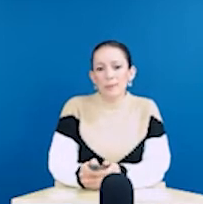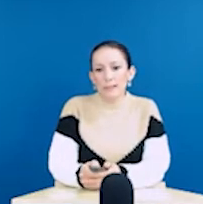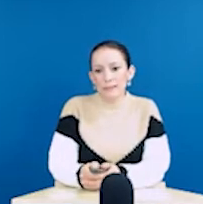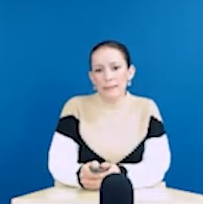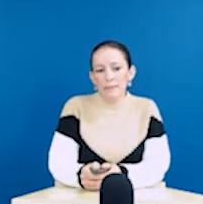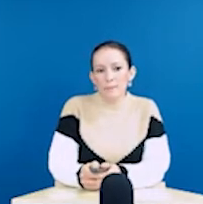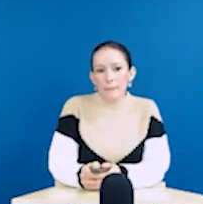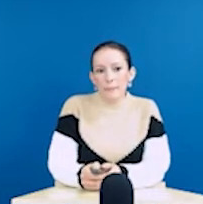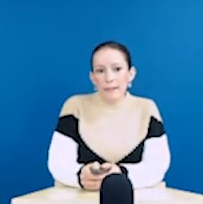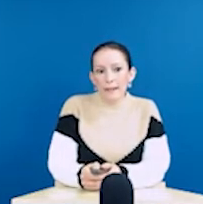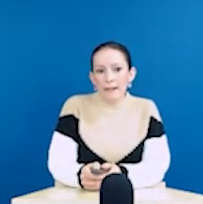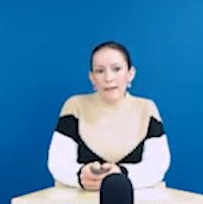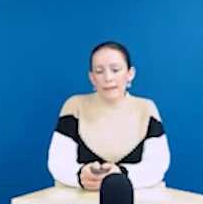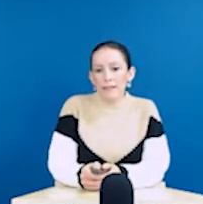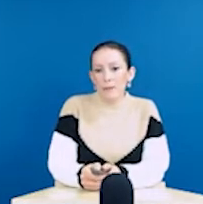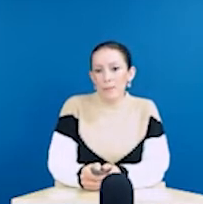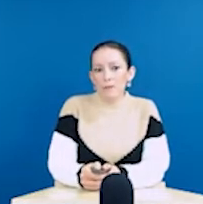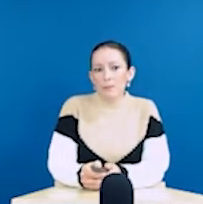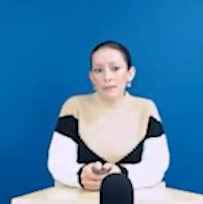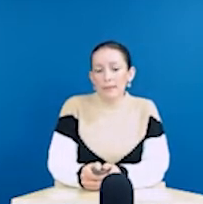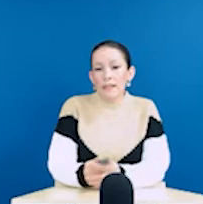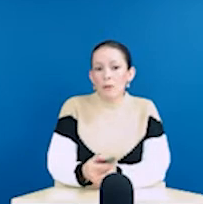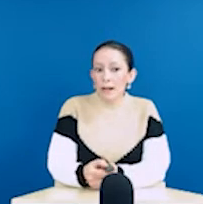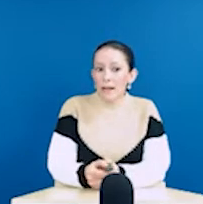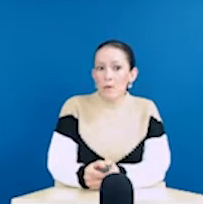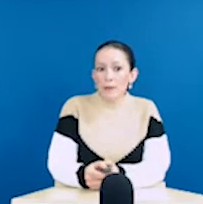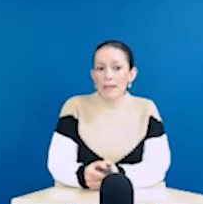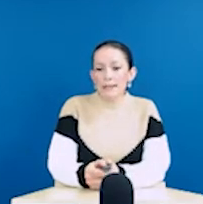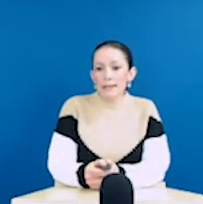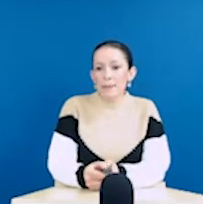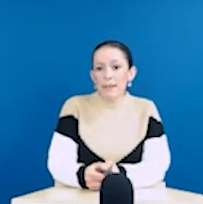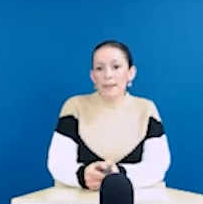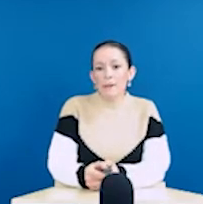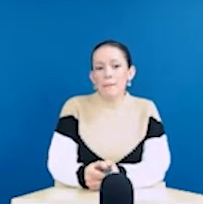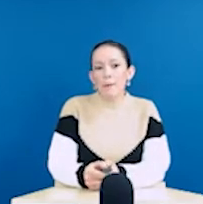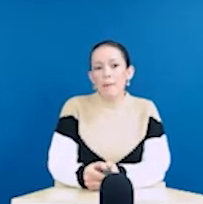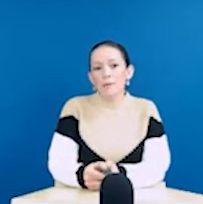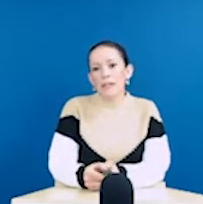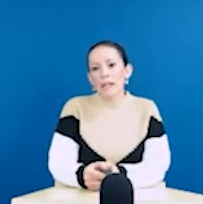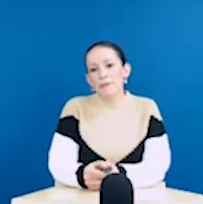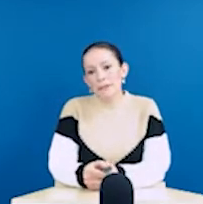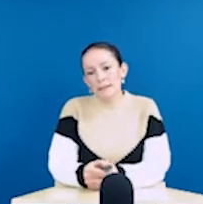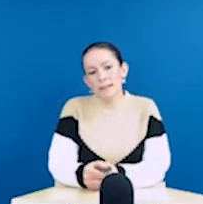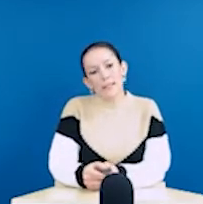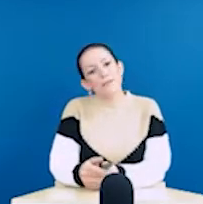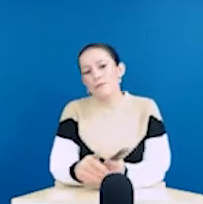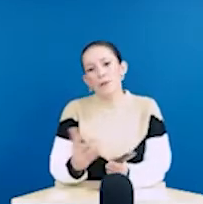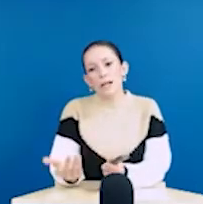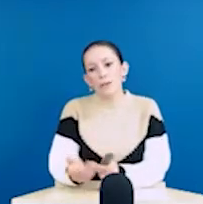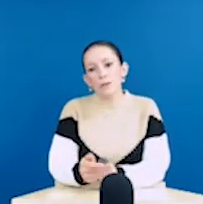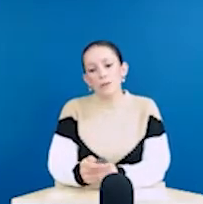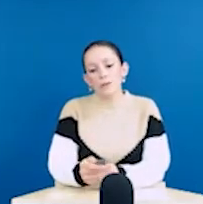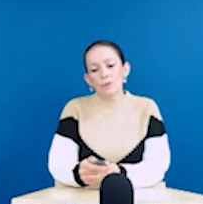Entonces es importante de que cada vez que abordemos un paciente con cada una de estas vías podamos enfatizar